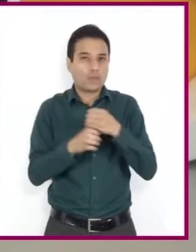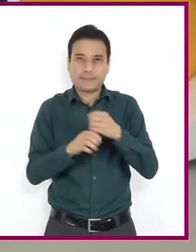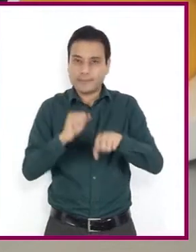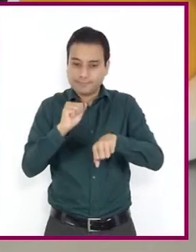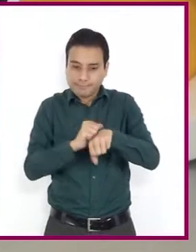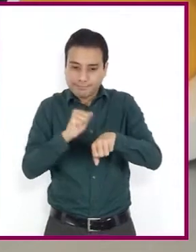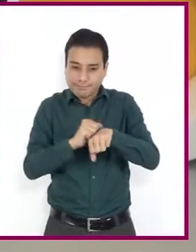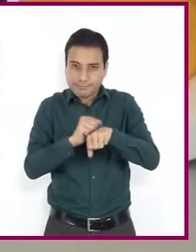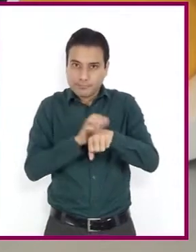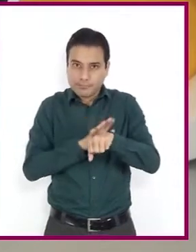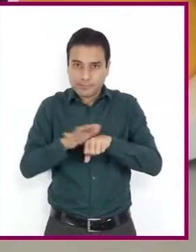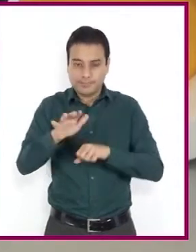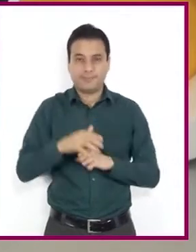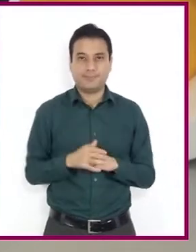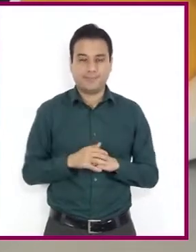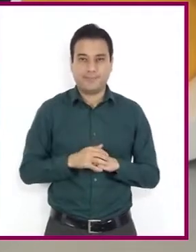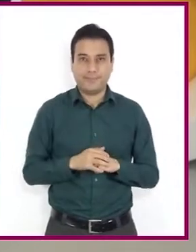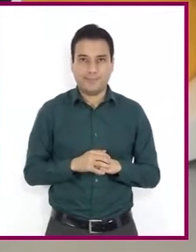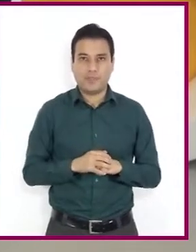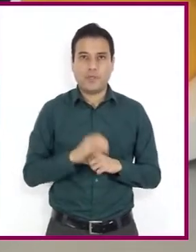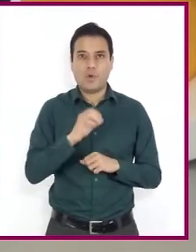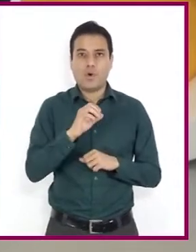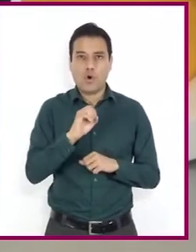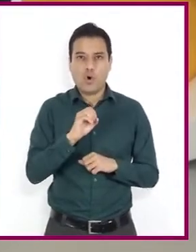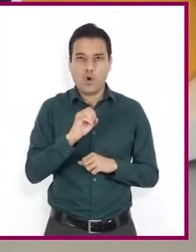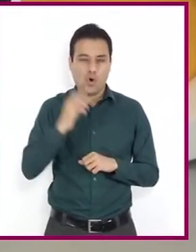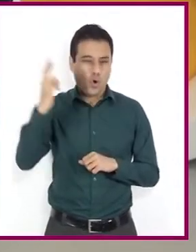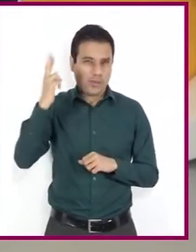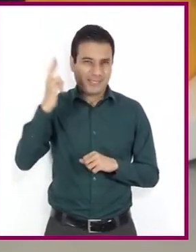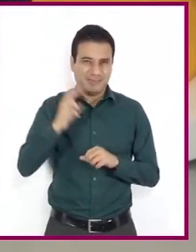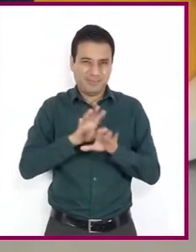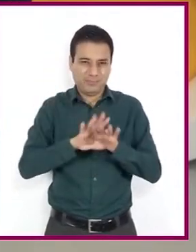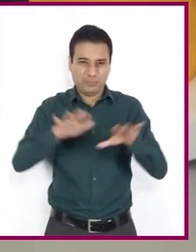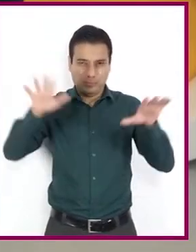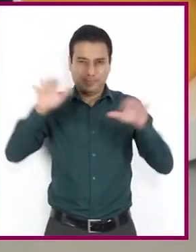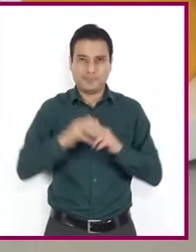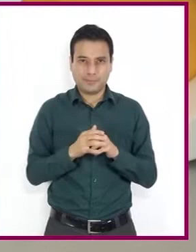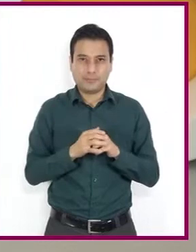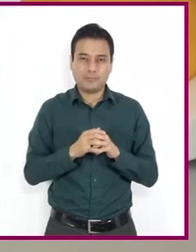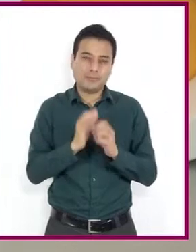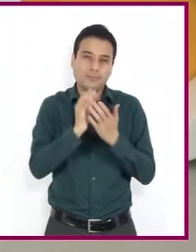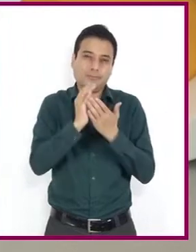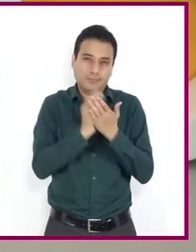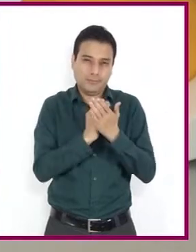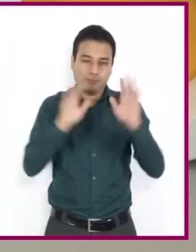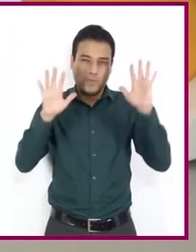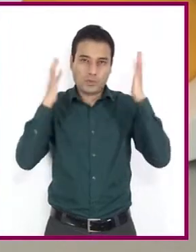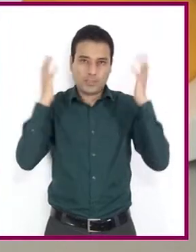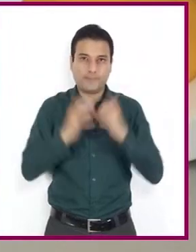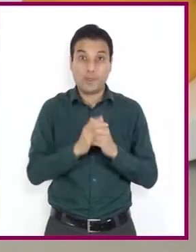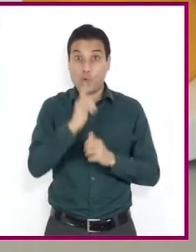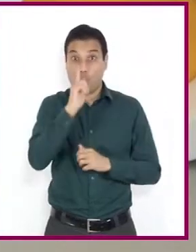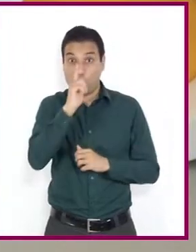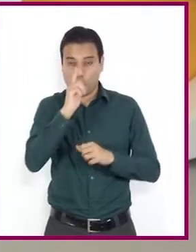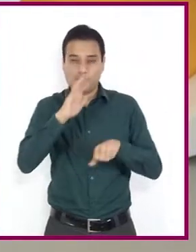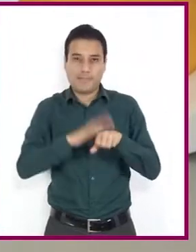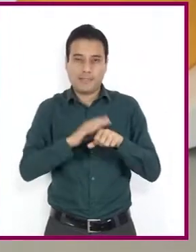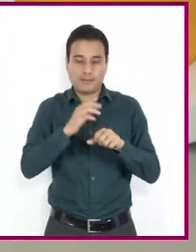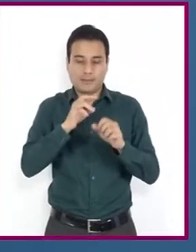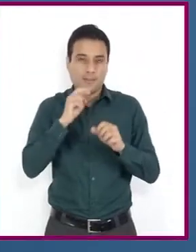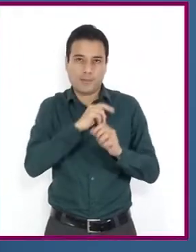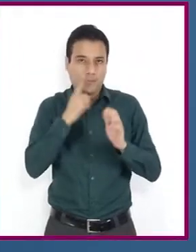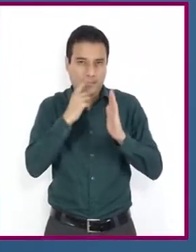diferencia es que la velocidad de las ondas sonoras es mucho menor que las ondas de luz. Esto lo puedes identificar cuando cae un